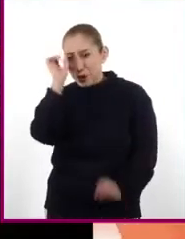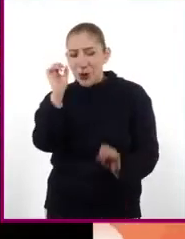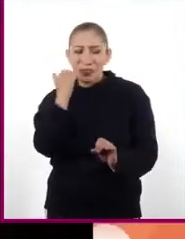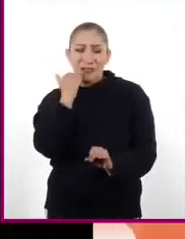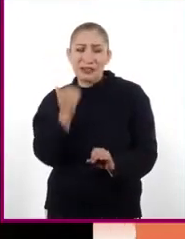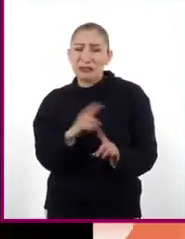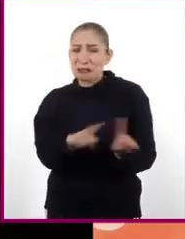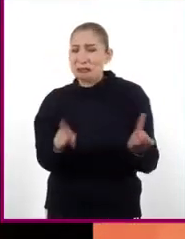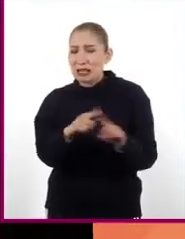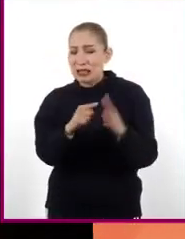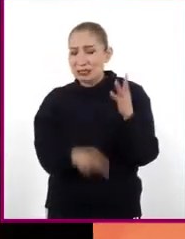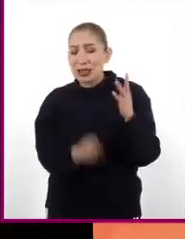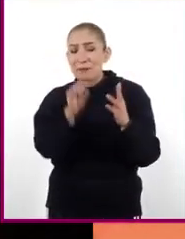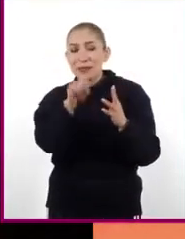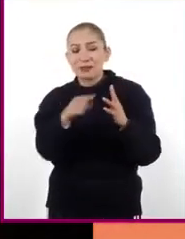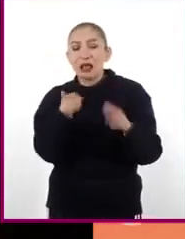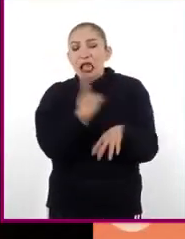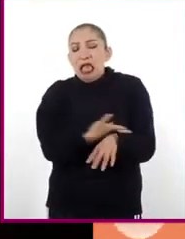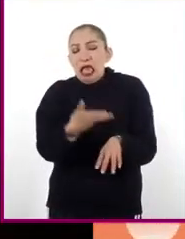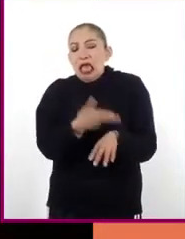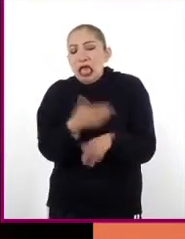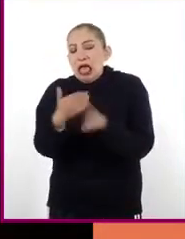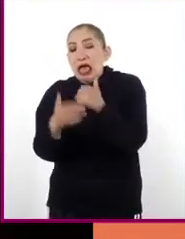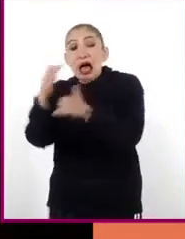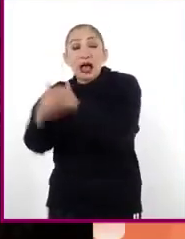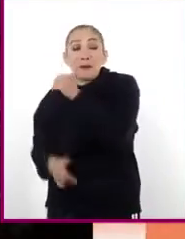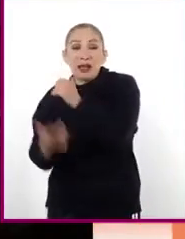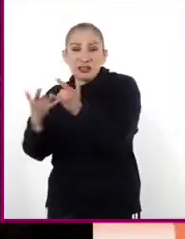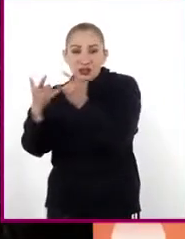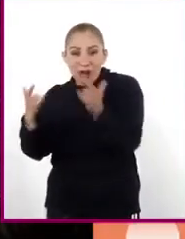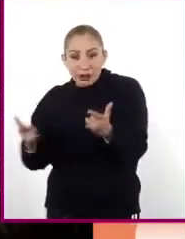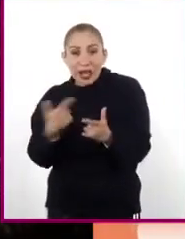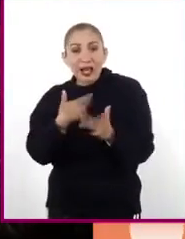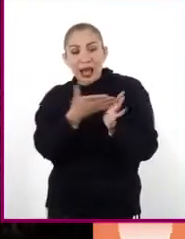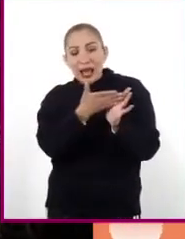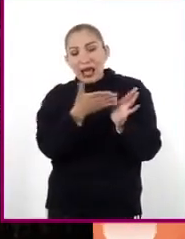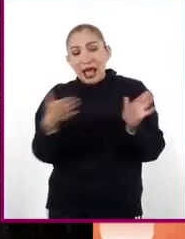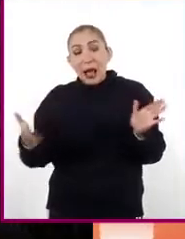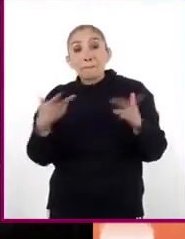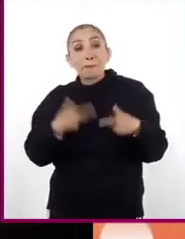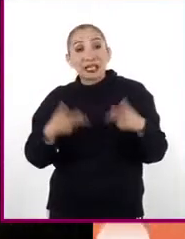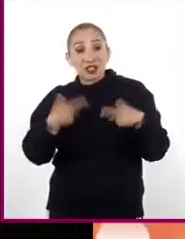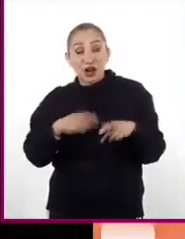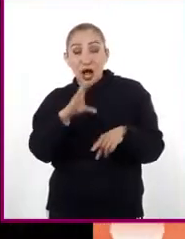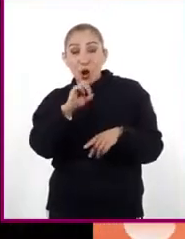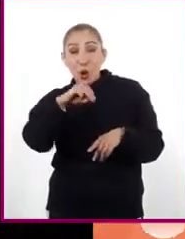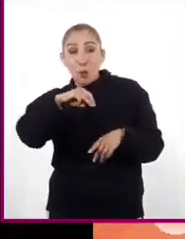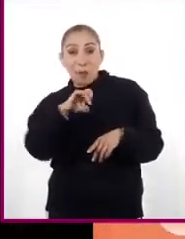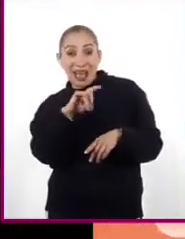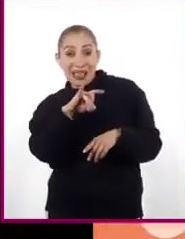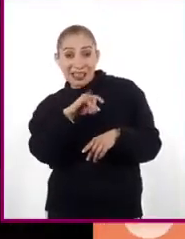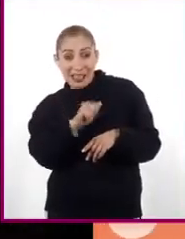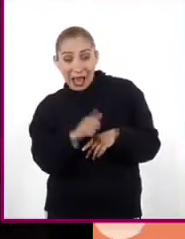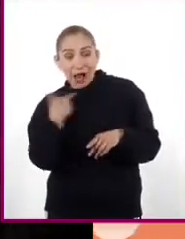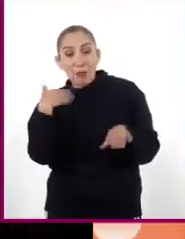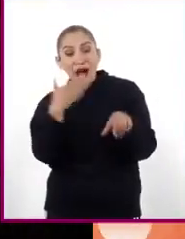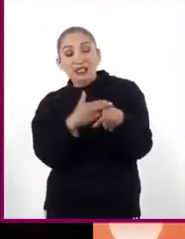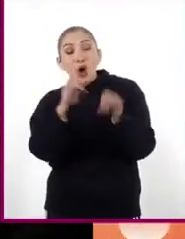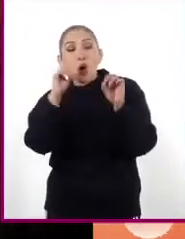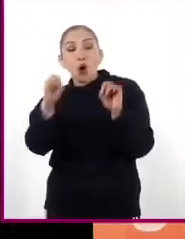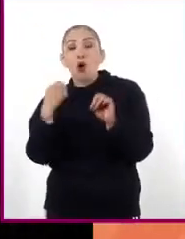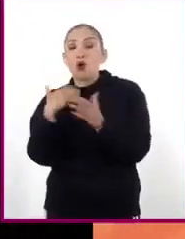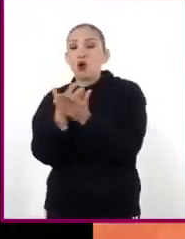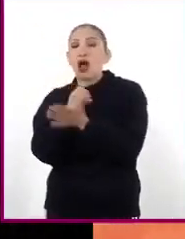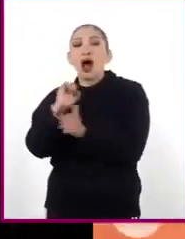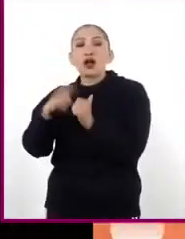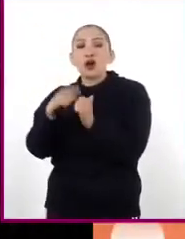muchos defectos, mismos que se remedian al finalizar la historia. La trayectoria del personaje de comedia implica el castigo o la cura